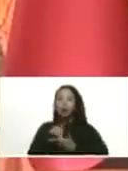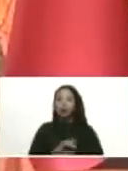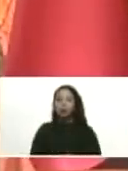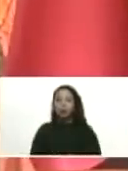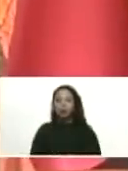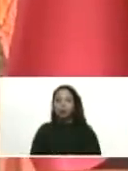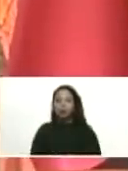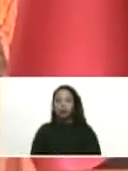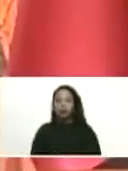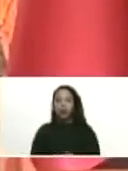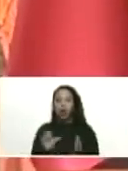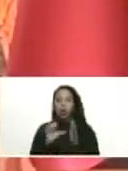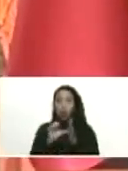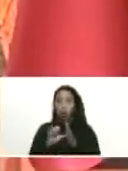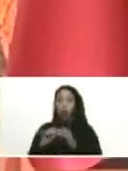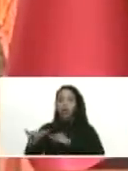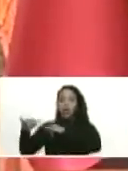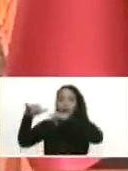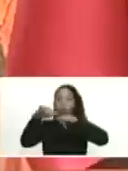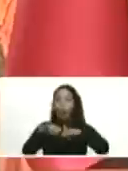donde todos seamos respetados,